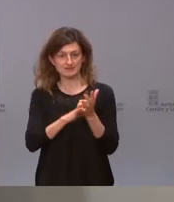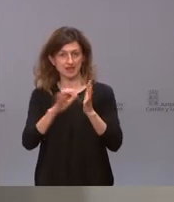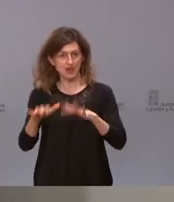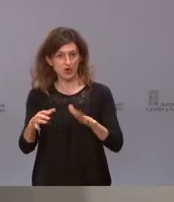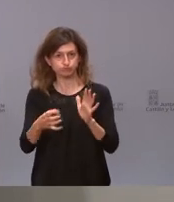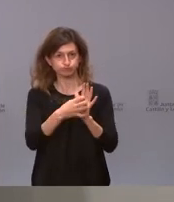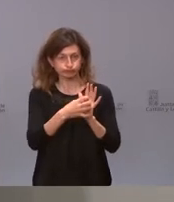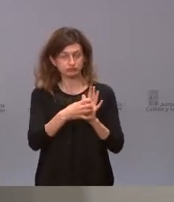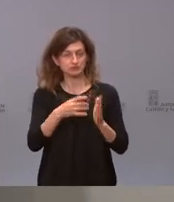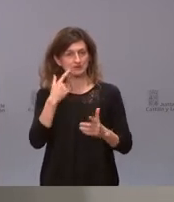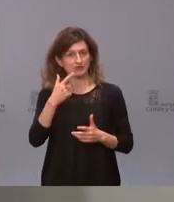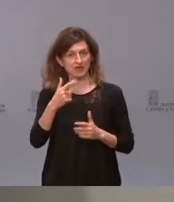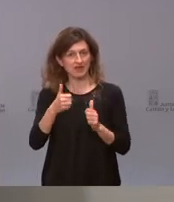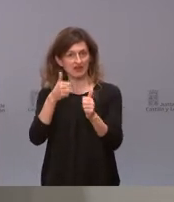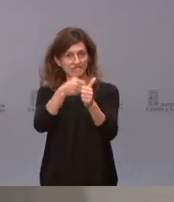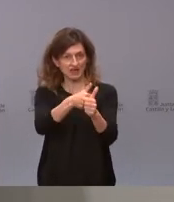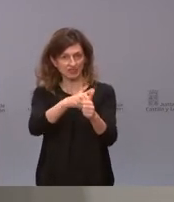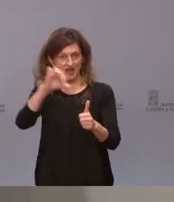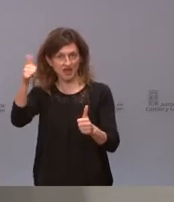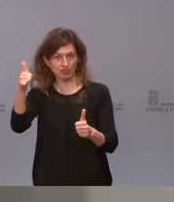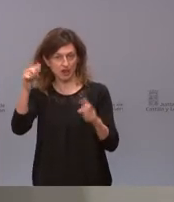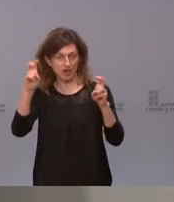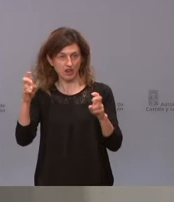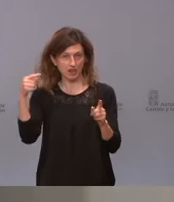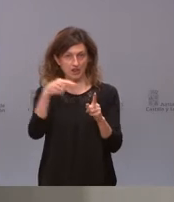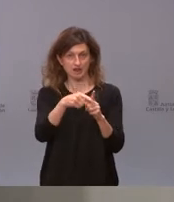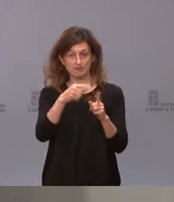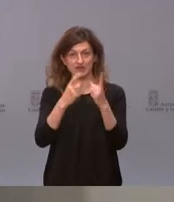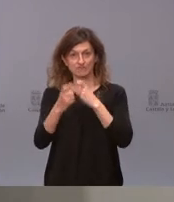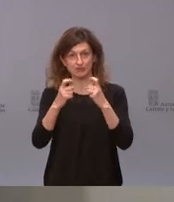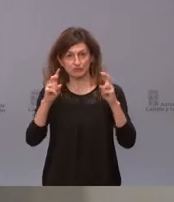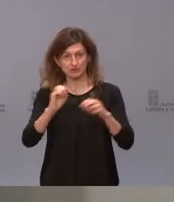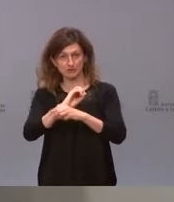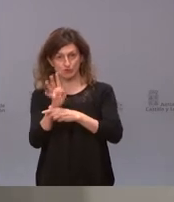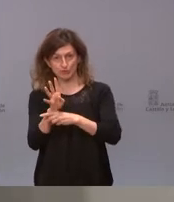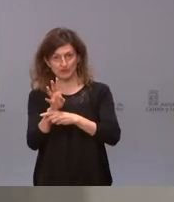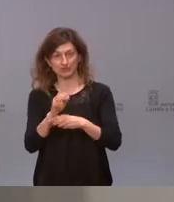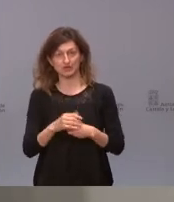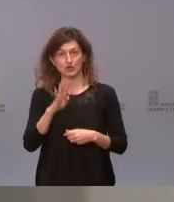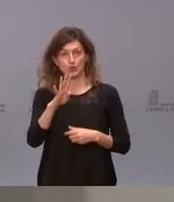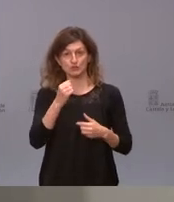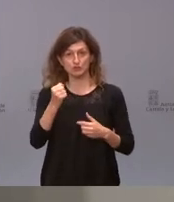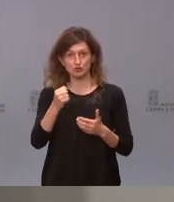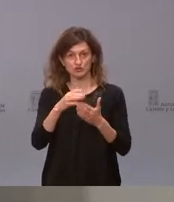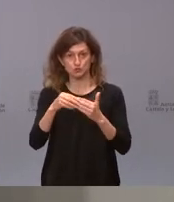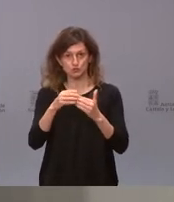haya convertido en una referencia a nivel nacional en materia de información sobre kobe 19 con más de 4 millones de usuarios nuevos